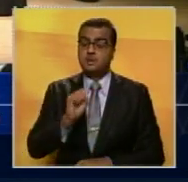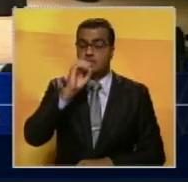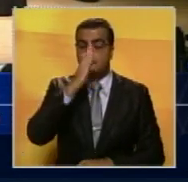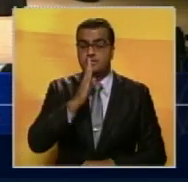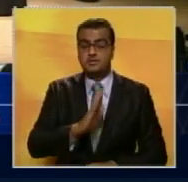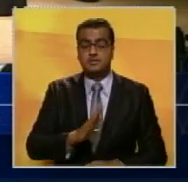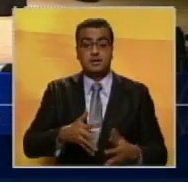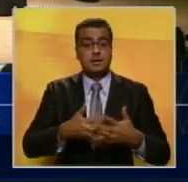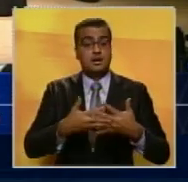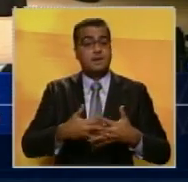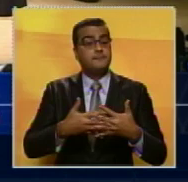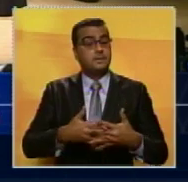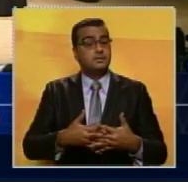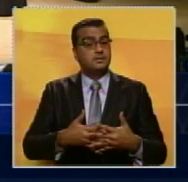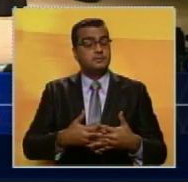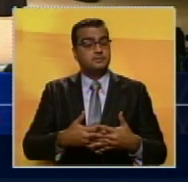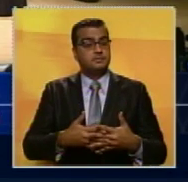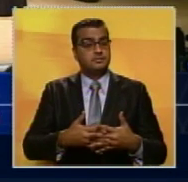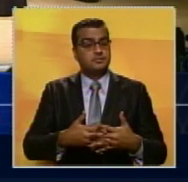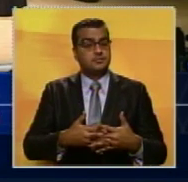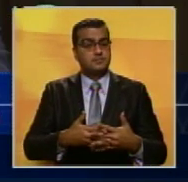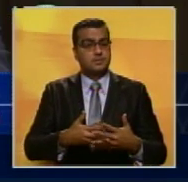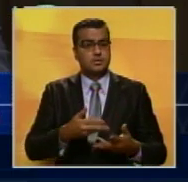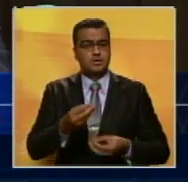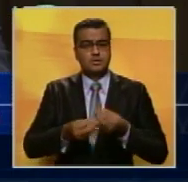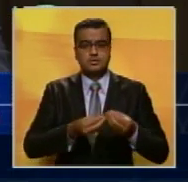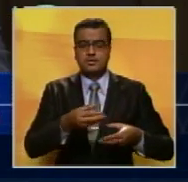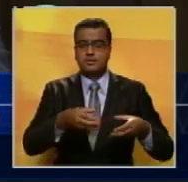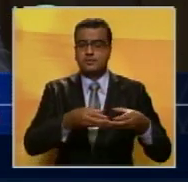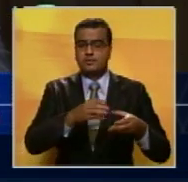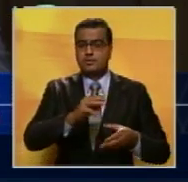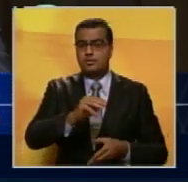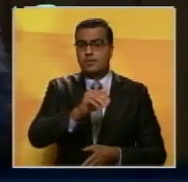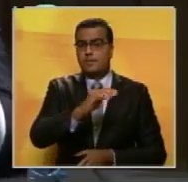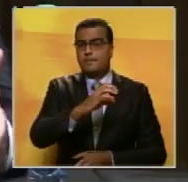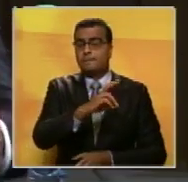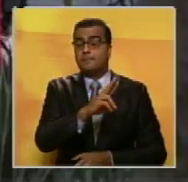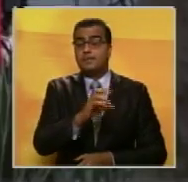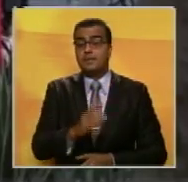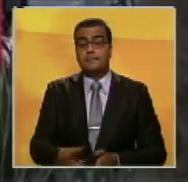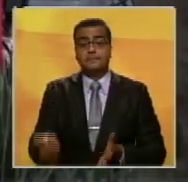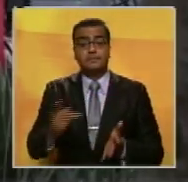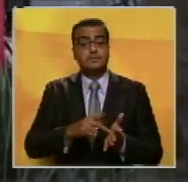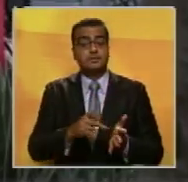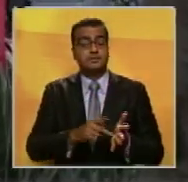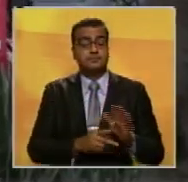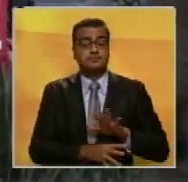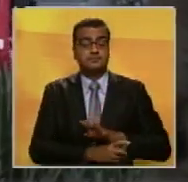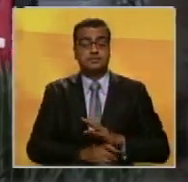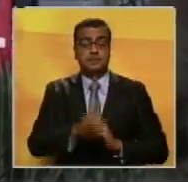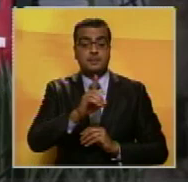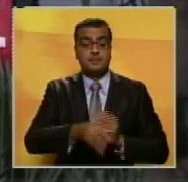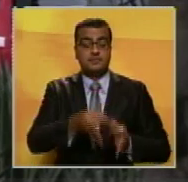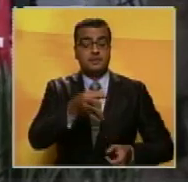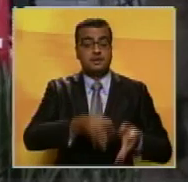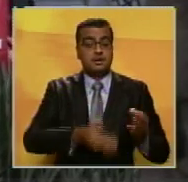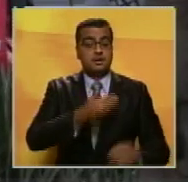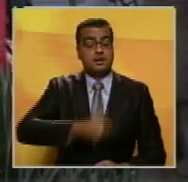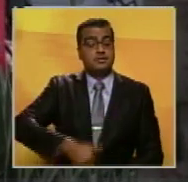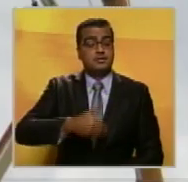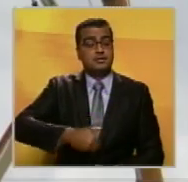la compañía IEXA, la cual formó el grupo Macri, también participó en la trama de fraude. Además, fiscales